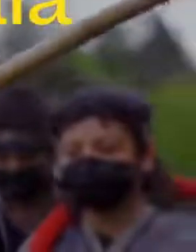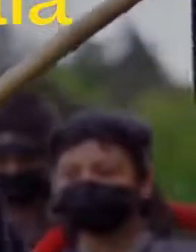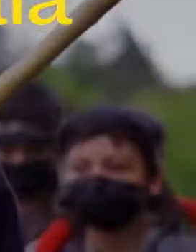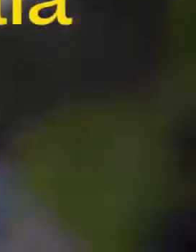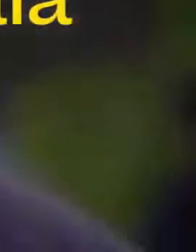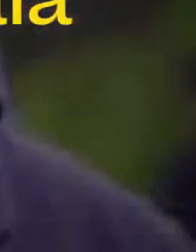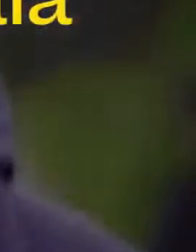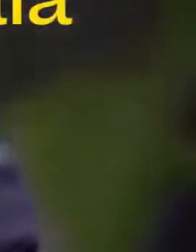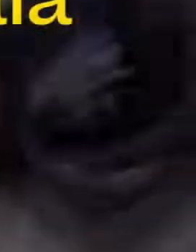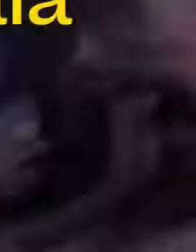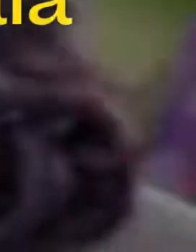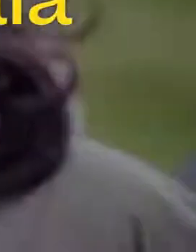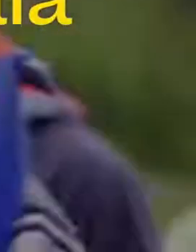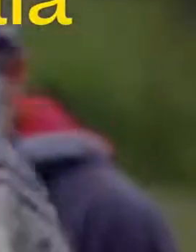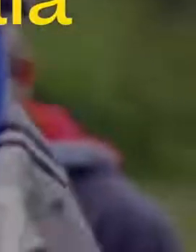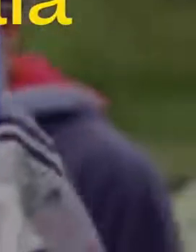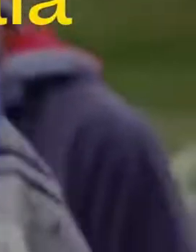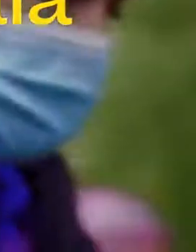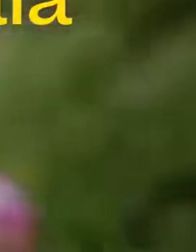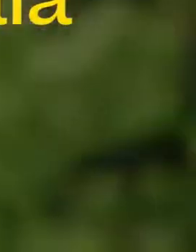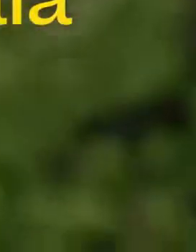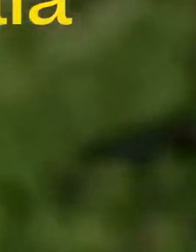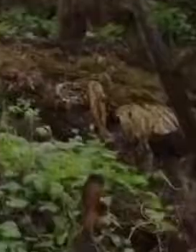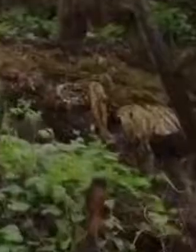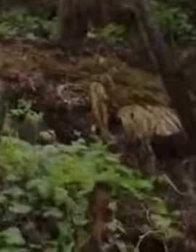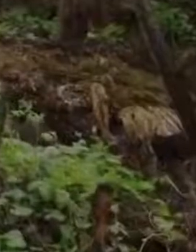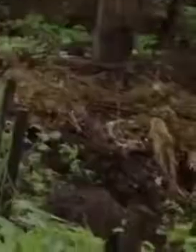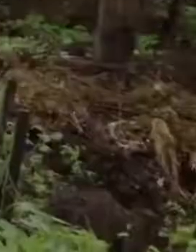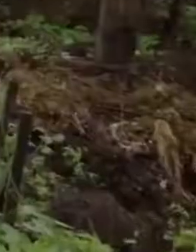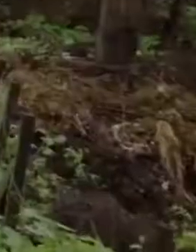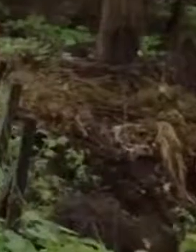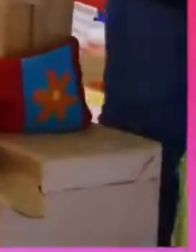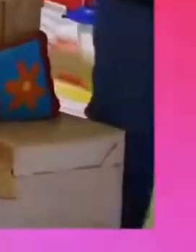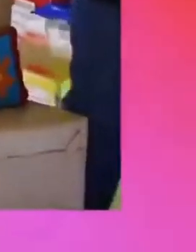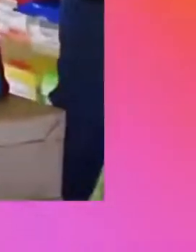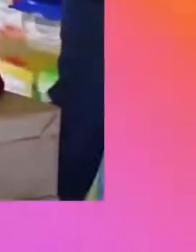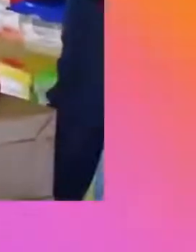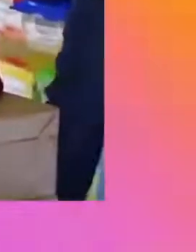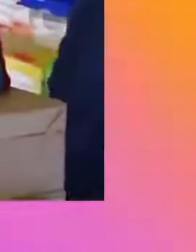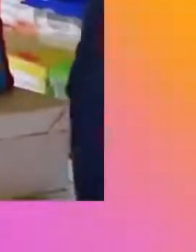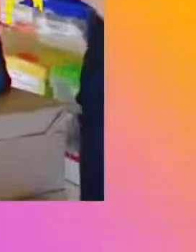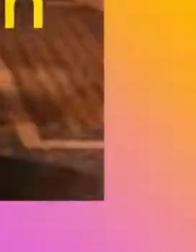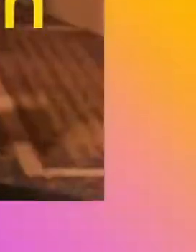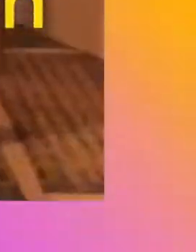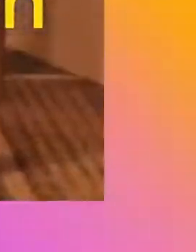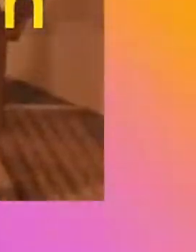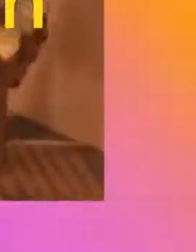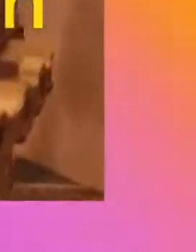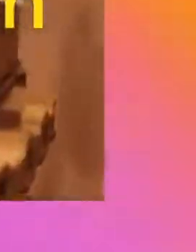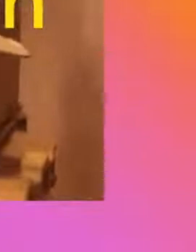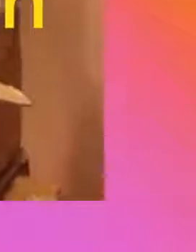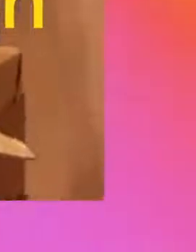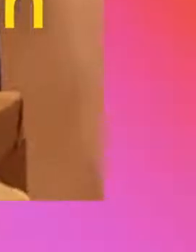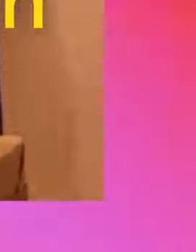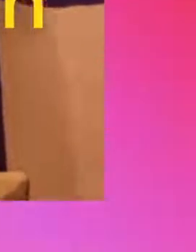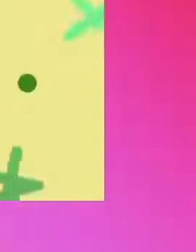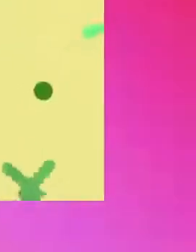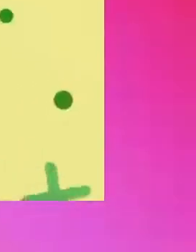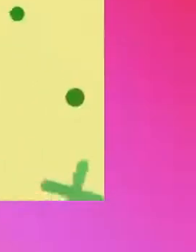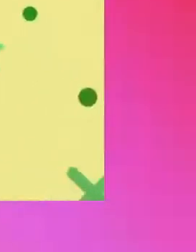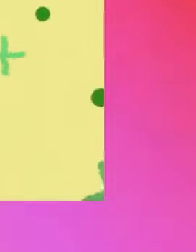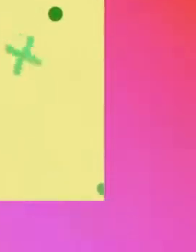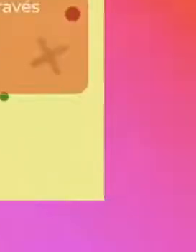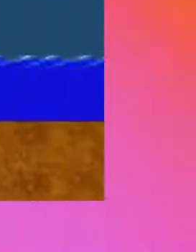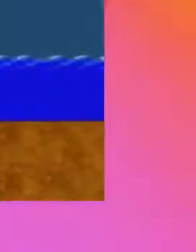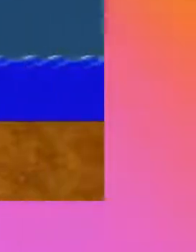Salimos de la sala a observar la naturaleza y a aprender de los animales. Conocimos un robot de cartón que nos enseñó muchas cosas.